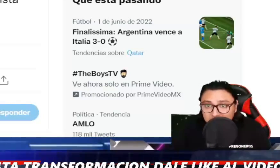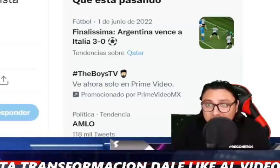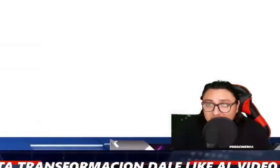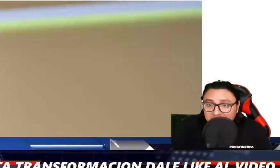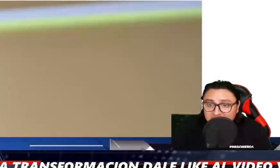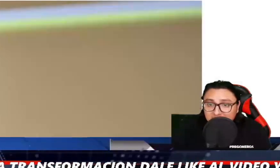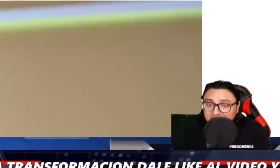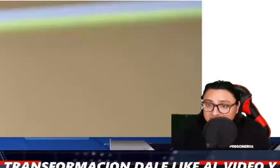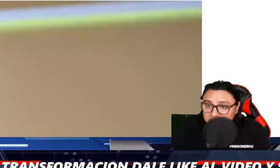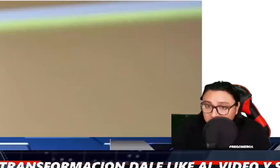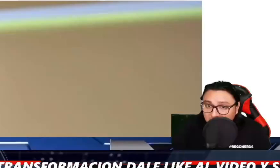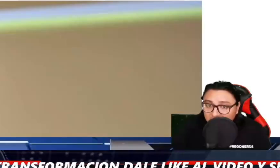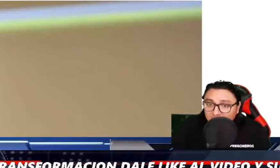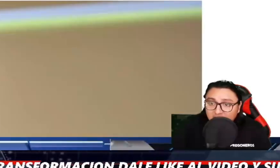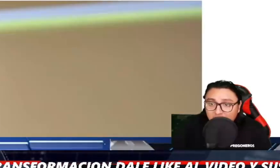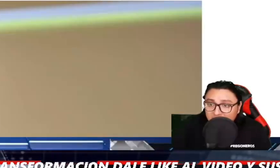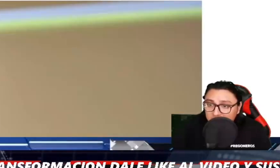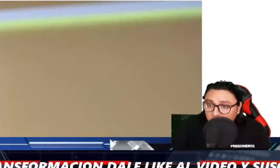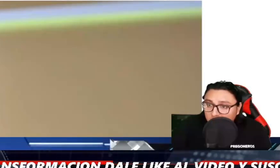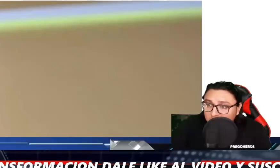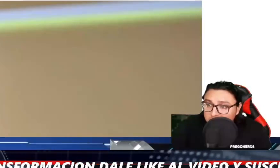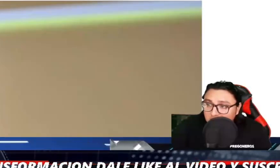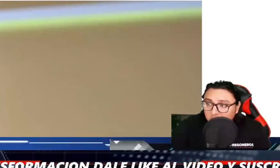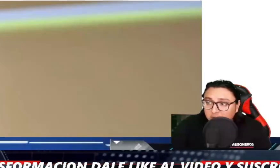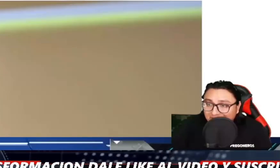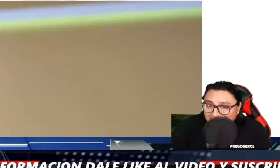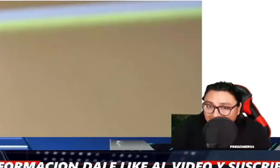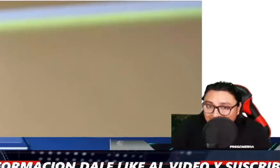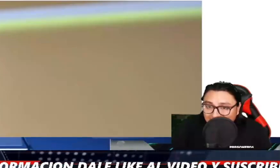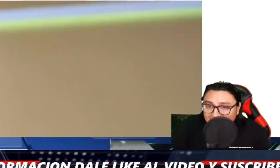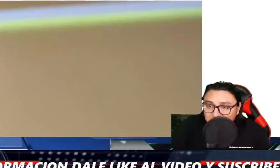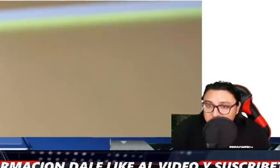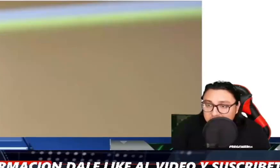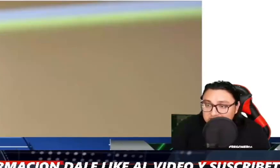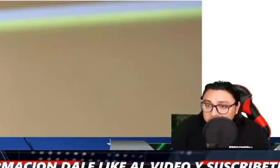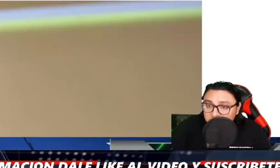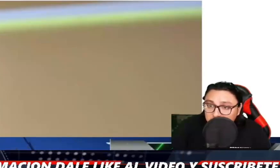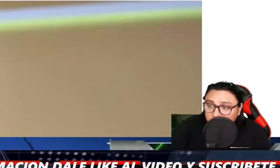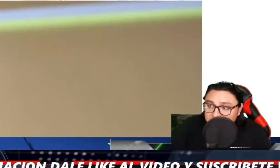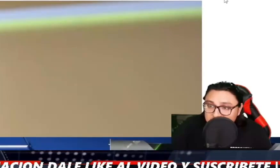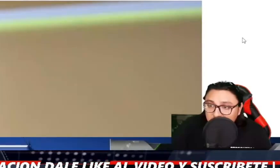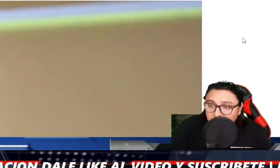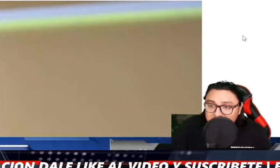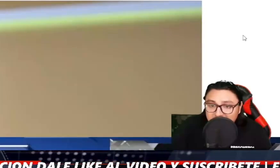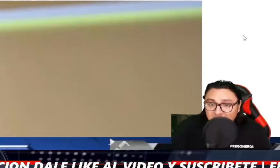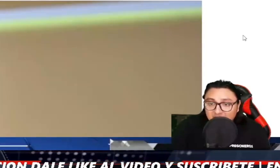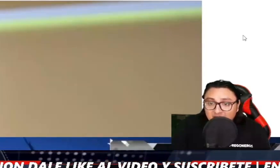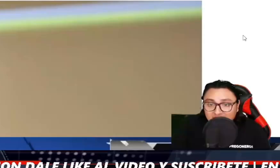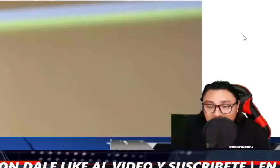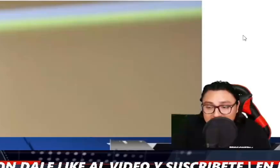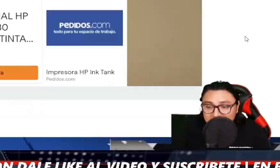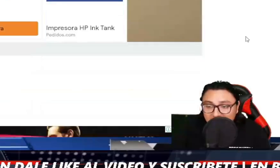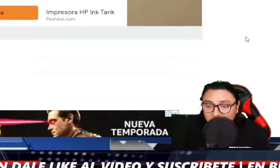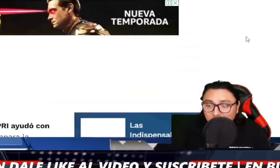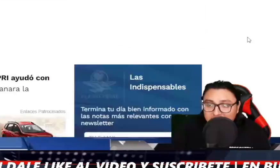entrevista totalmente malintencionada. El PRI ayudó con votos a AMLO para que ganara en 2018 Francisco Labastida